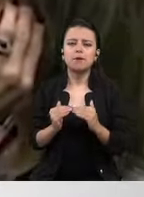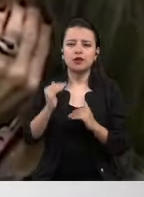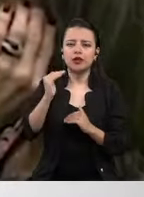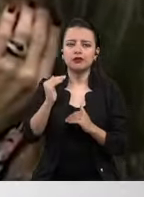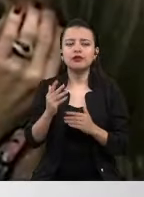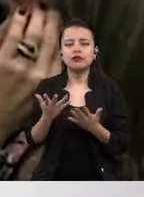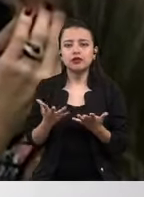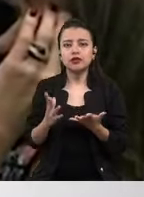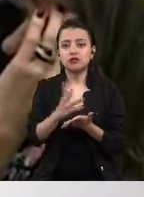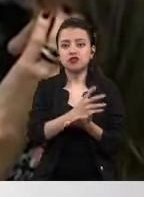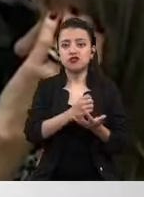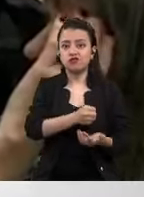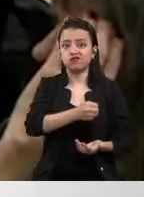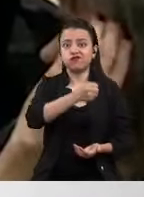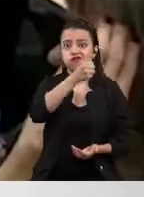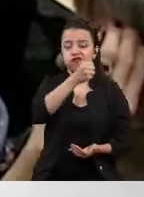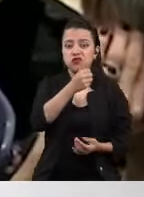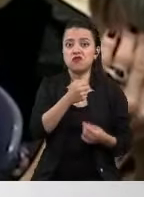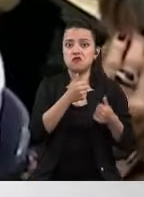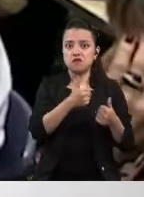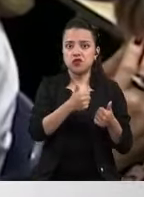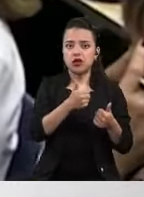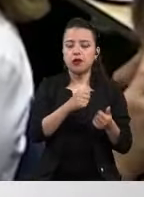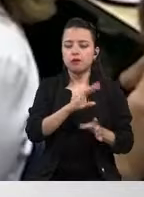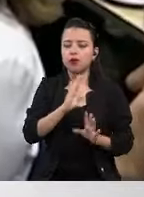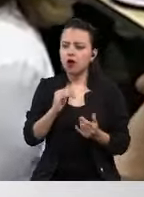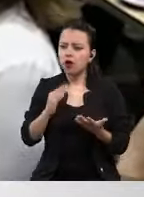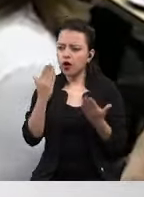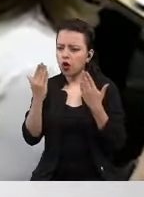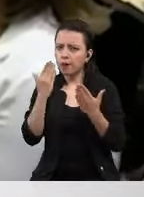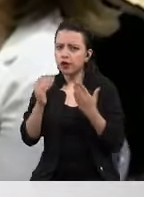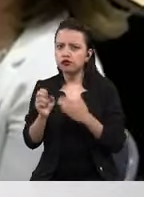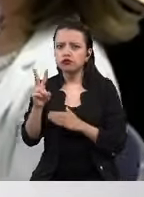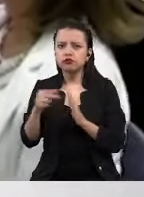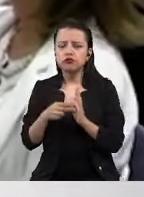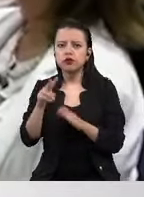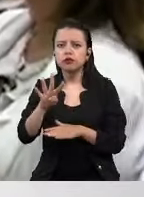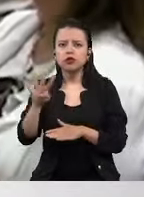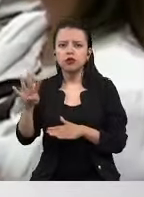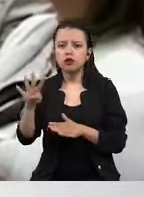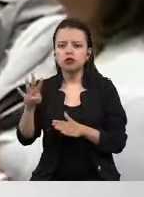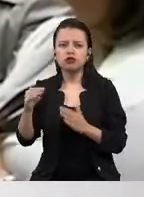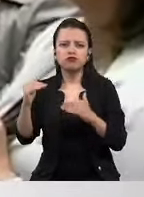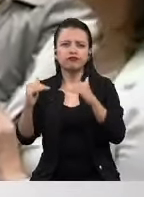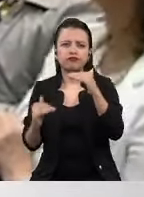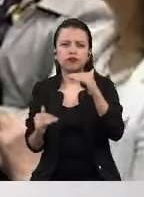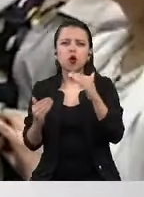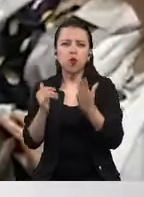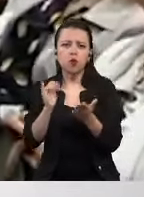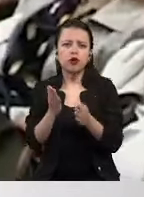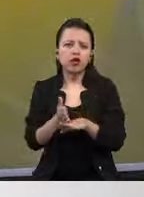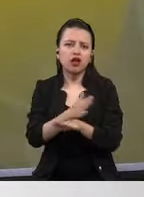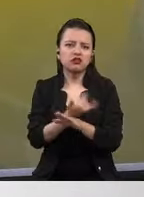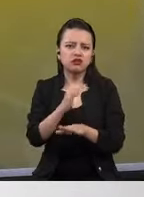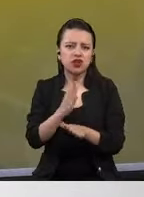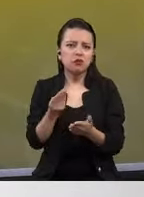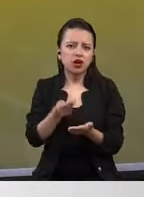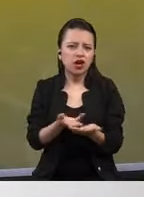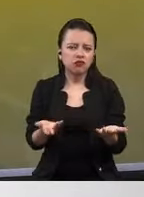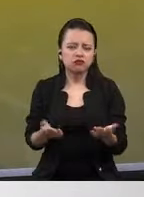impuestos que se tenían que recoger este año prácticamente se recogieron casi desde el año anterior pues es Jairo